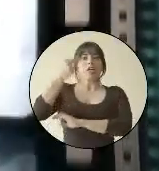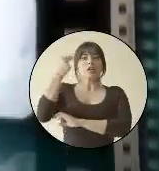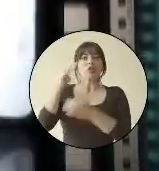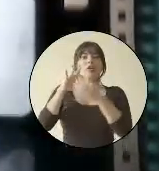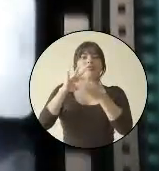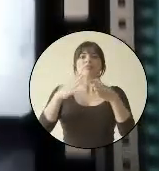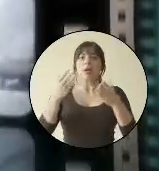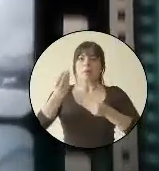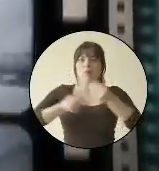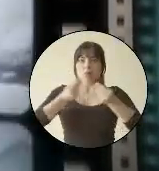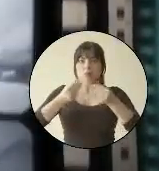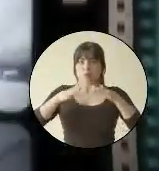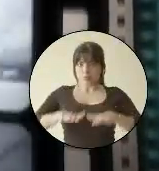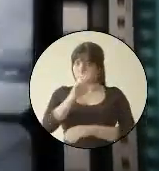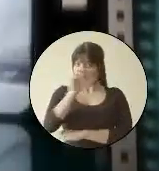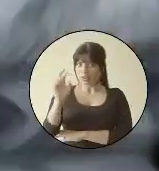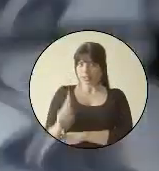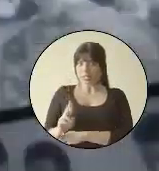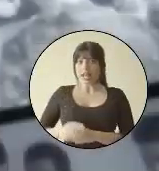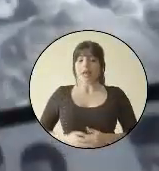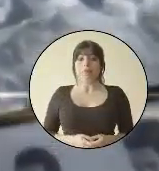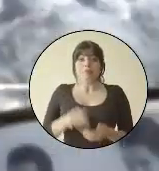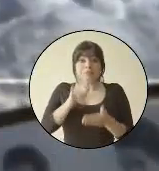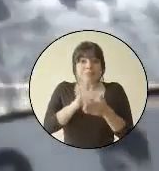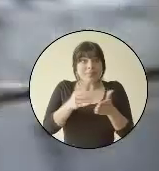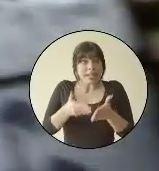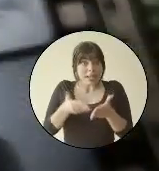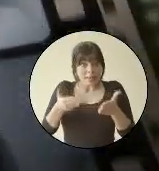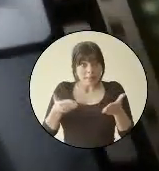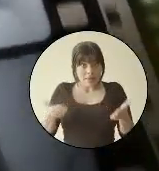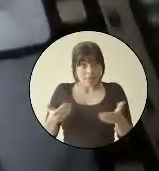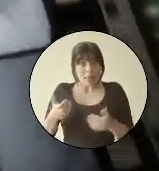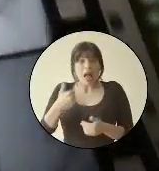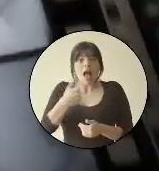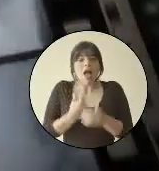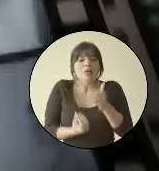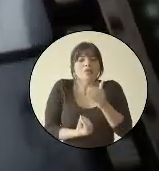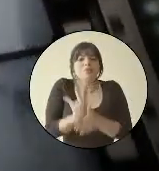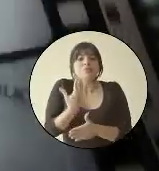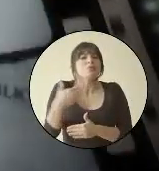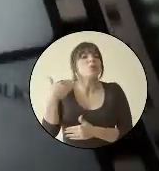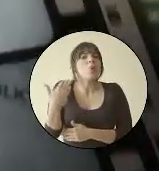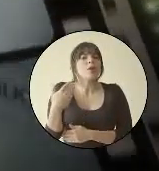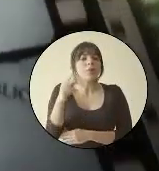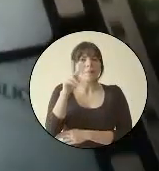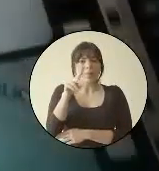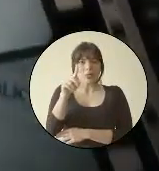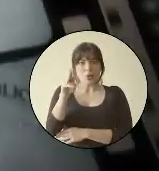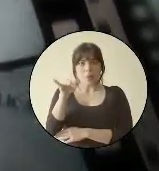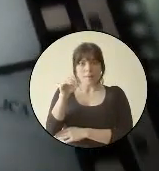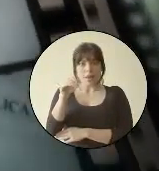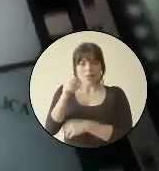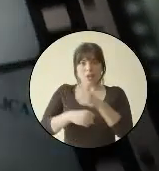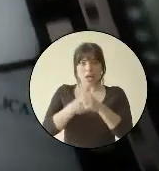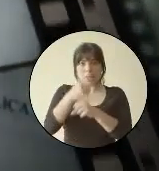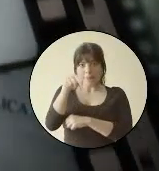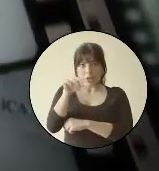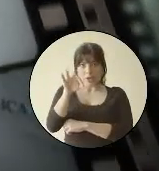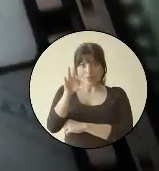la producción costarricense. Esta herramienta tuvo su origen el 21 de